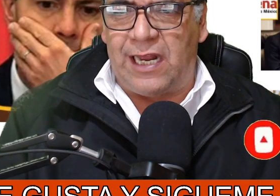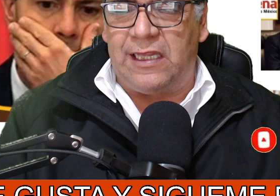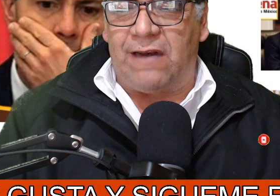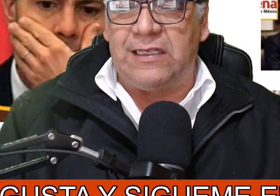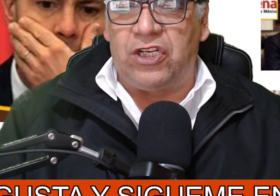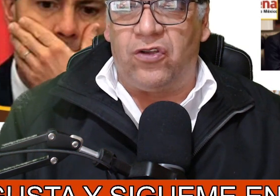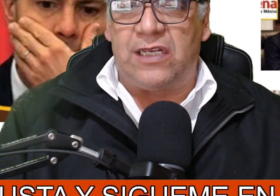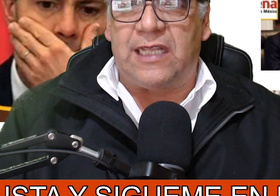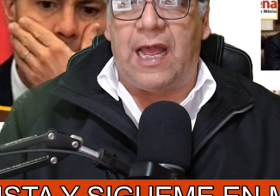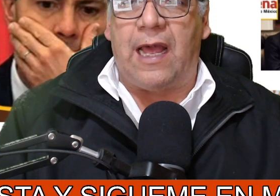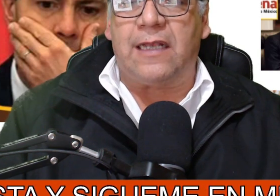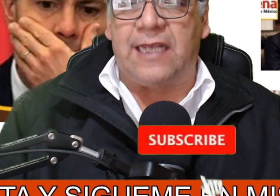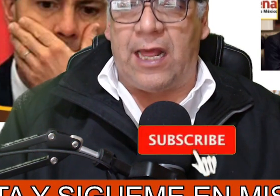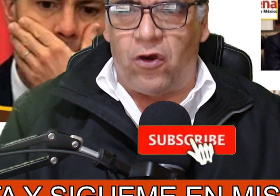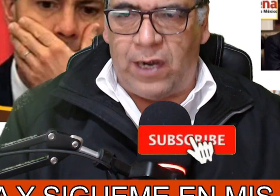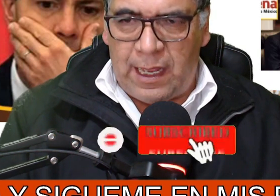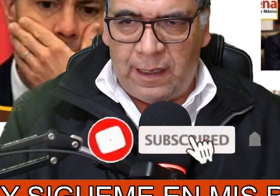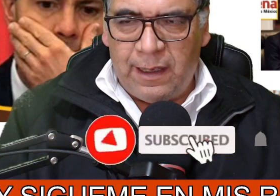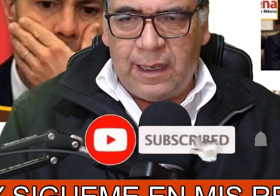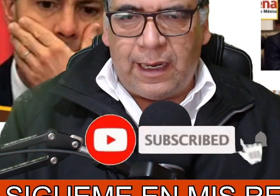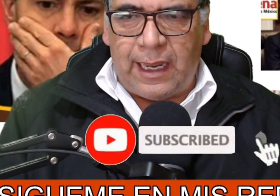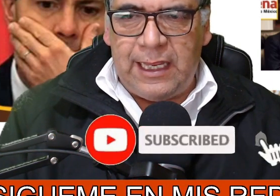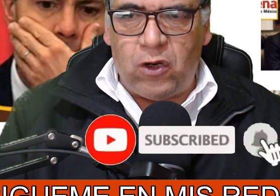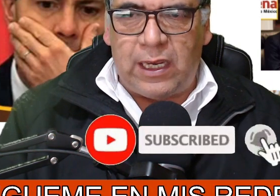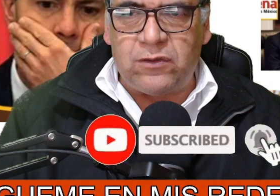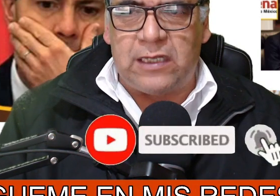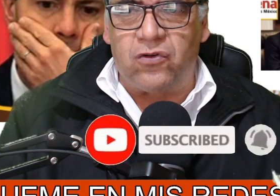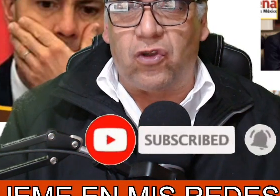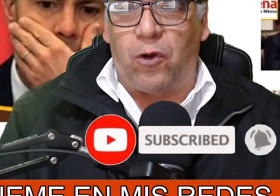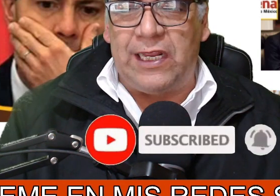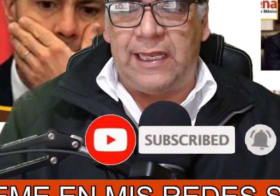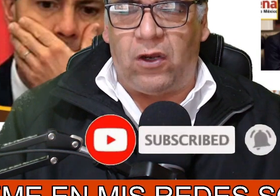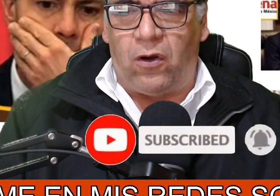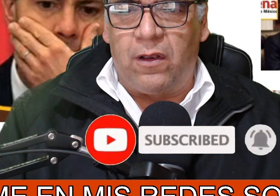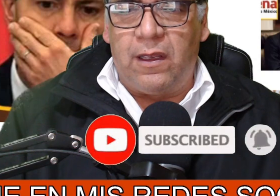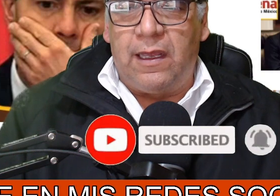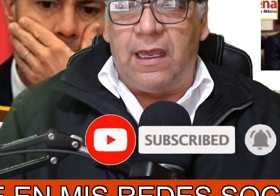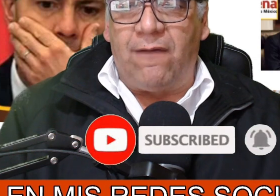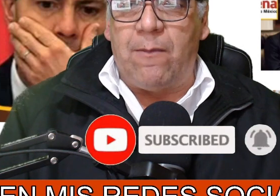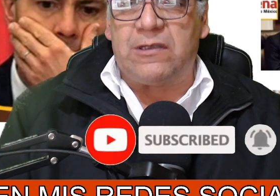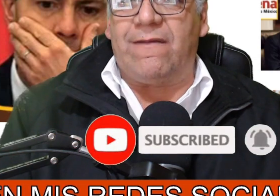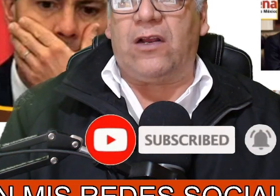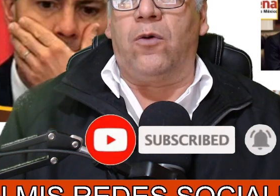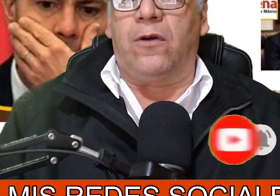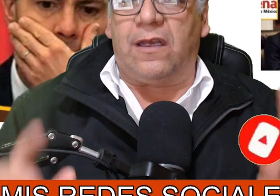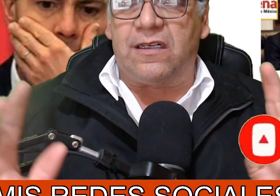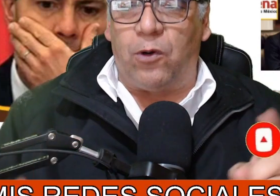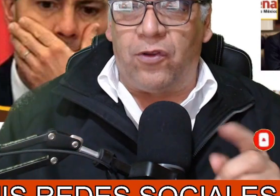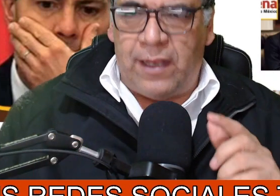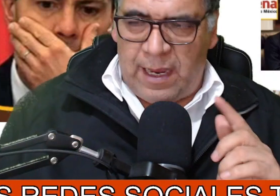escuchar la intervención de esta senadora que dijo que es un asunto político y vamos a ver cómo